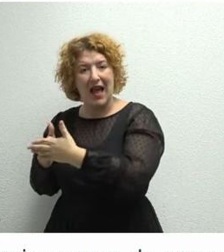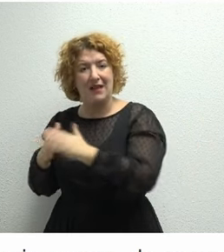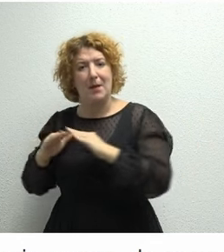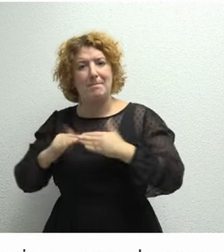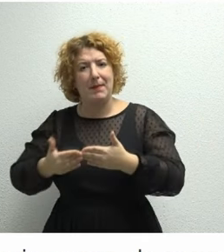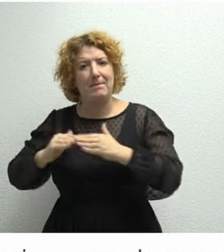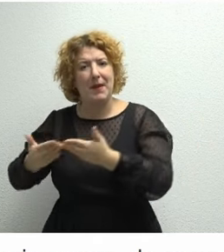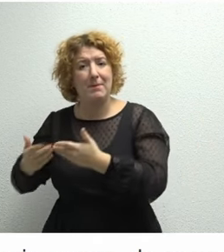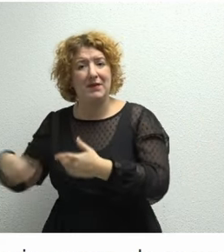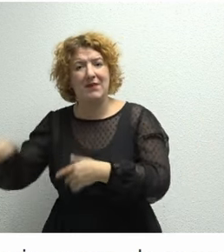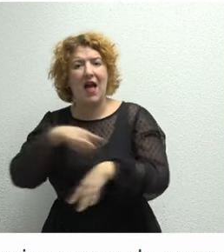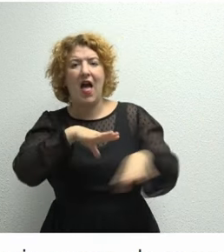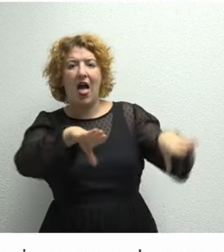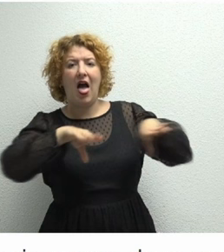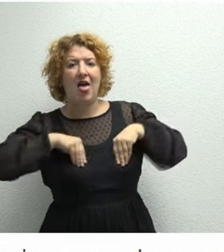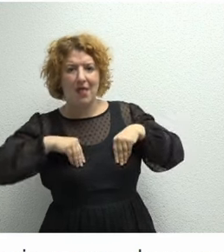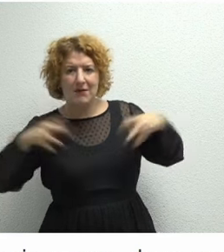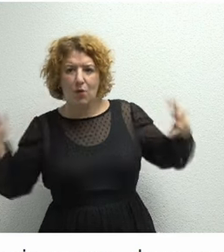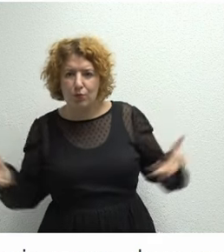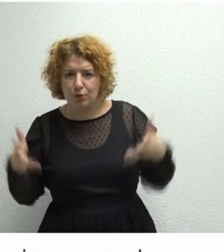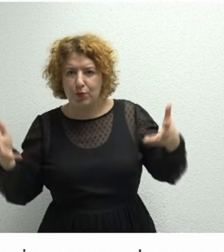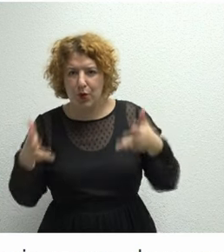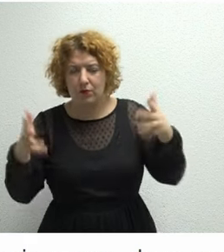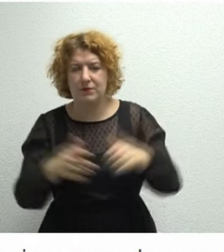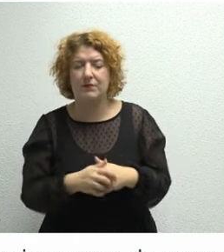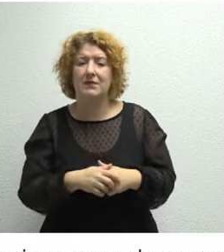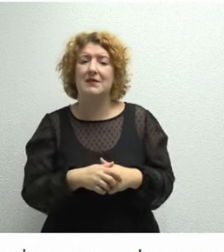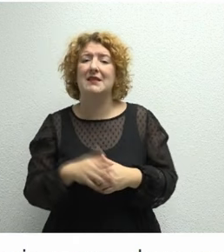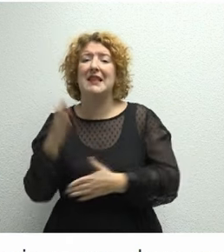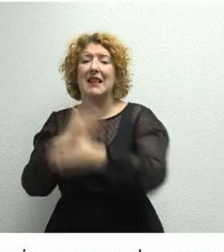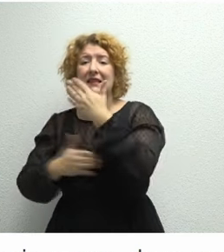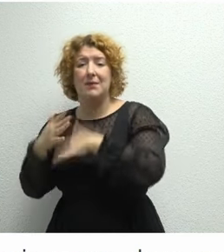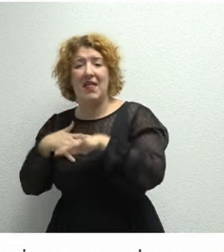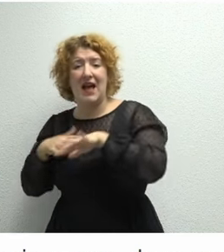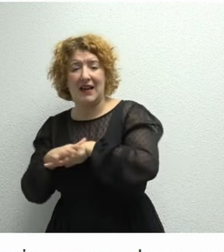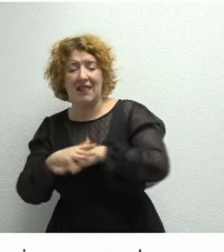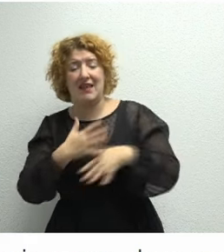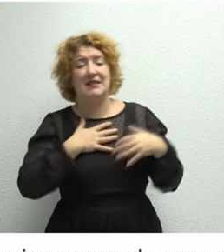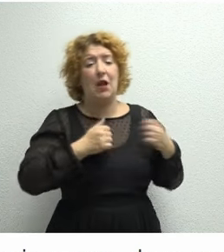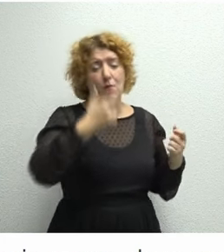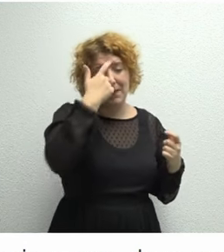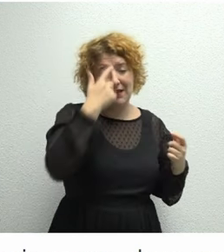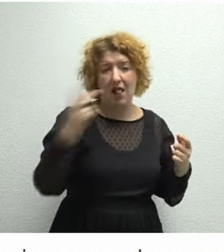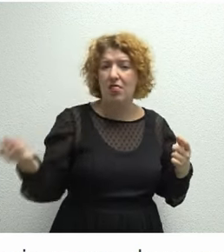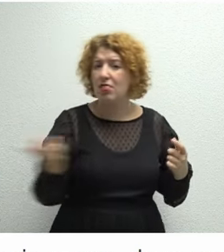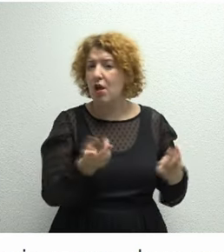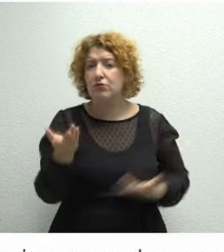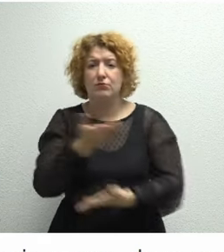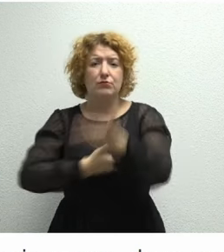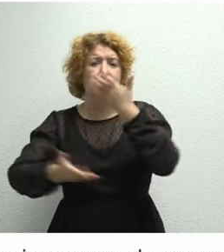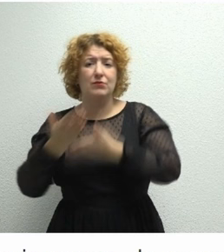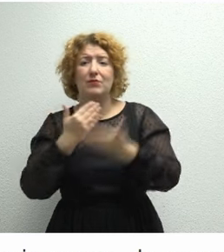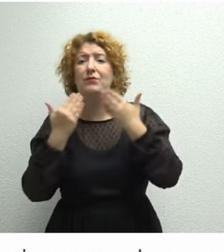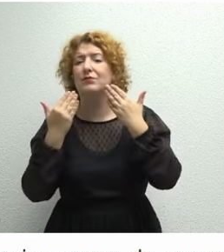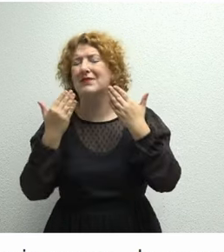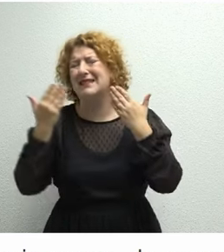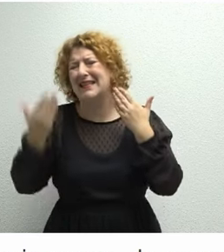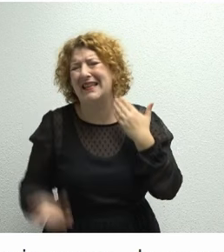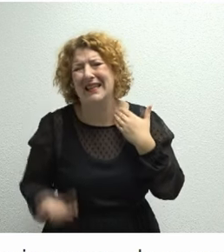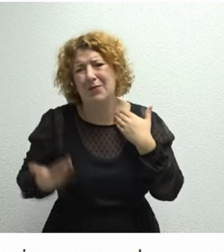aceptación la colaboración entre la red de discapacidad y la red de Salud Mental es crucial debido a que las personas con